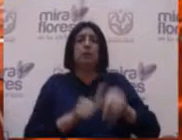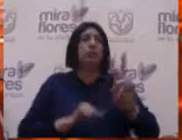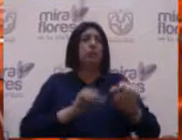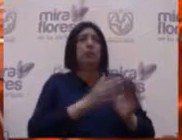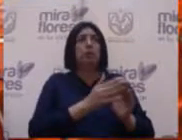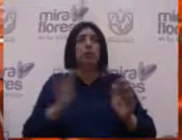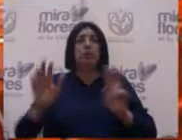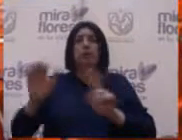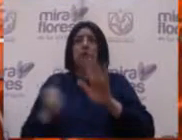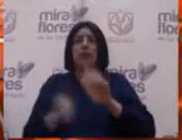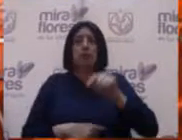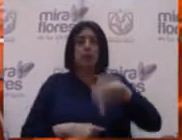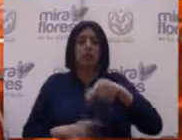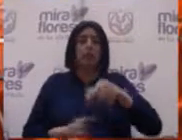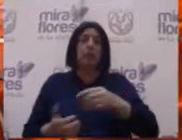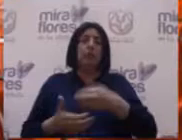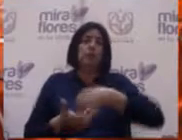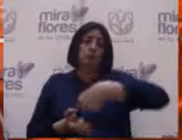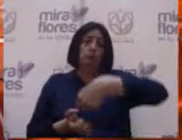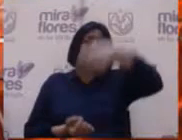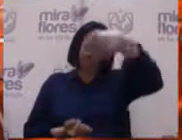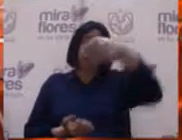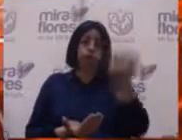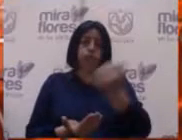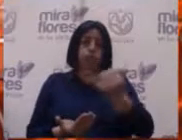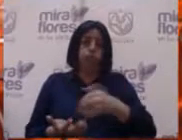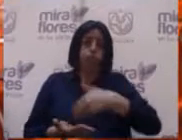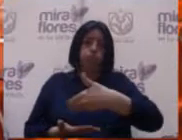2016-2026. Este Plan Urbano Distrital de Miraflores